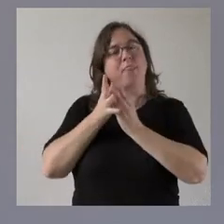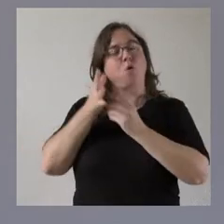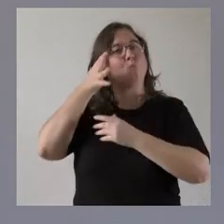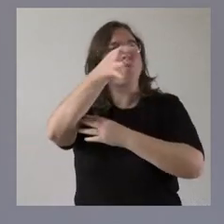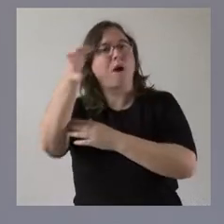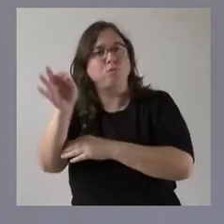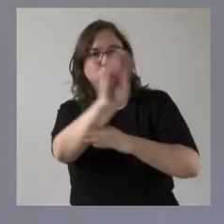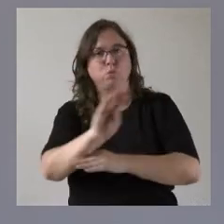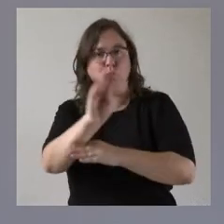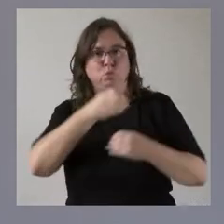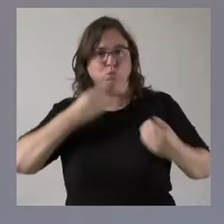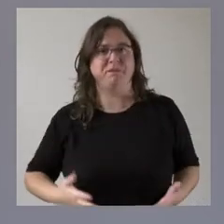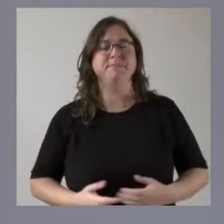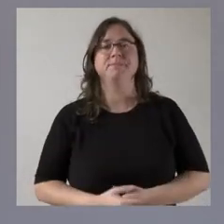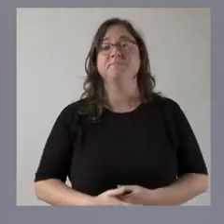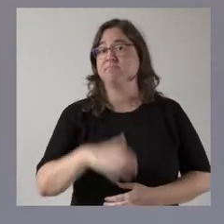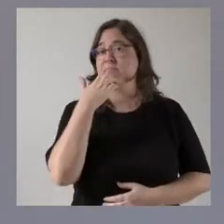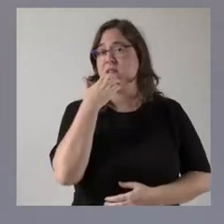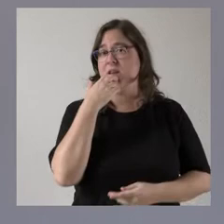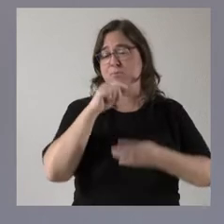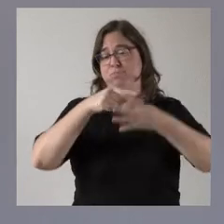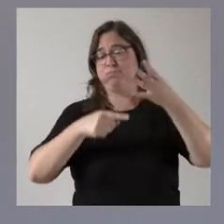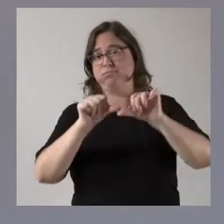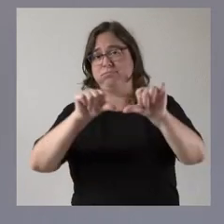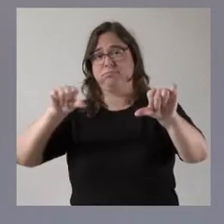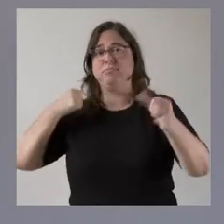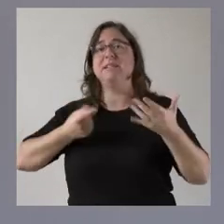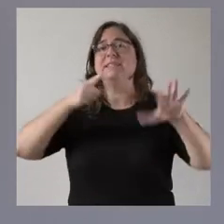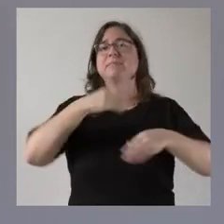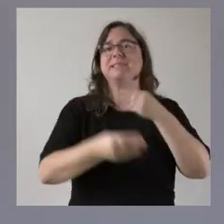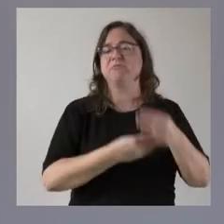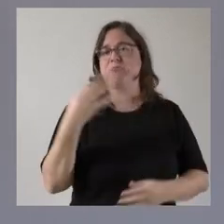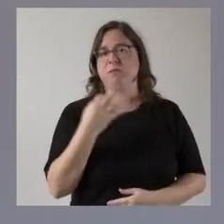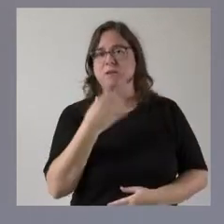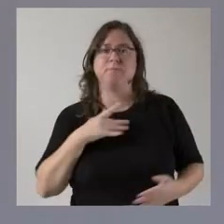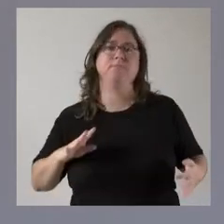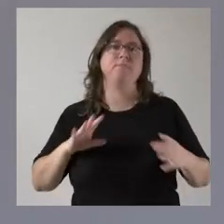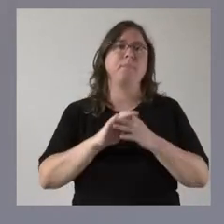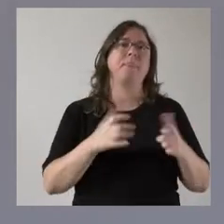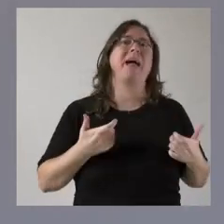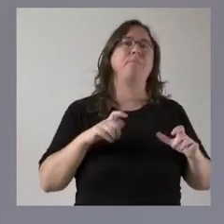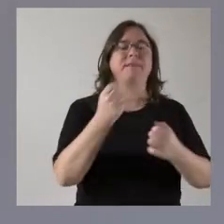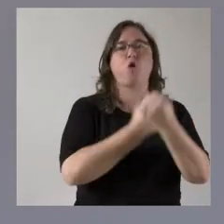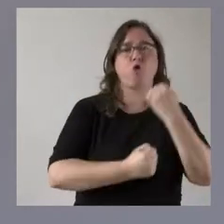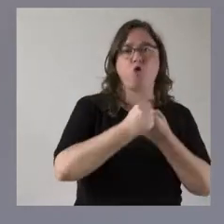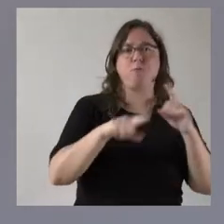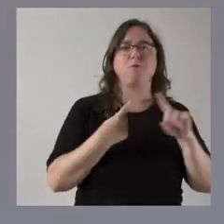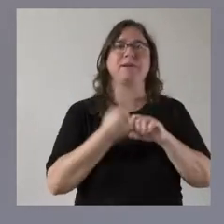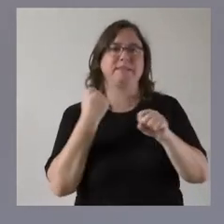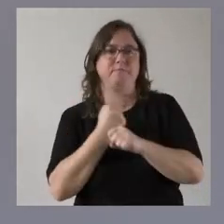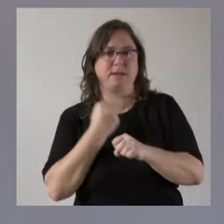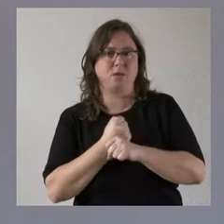por poner algún ejemplo de lo que se ha hecho en estos en esos ámbitos en lo que tiene que ver con el apartado económico y de empleo